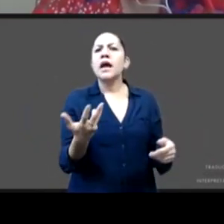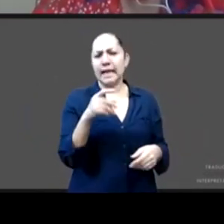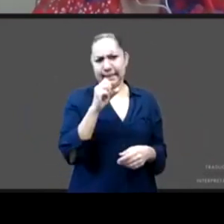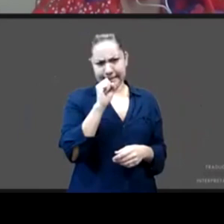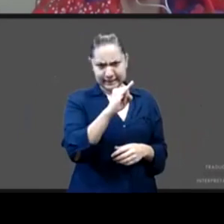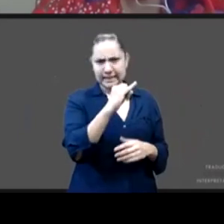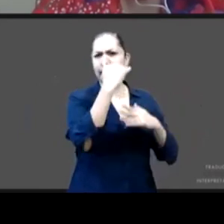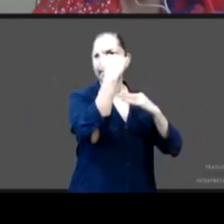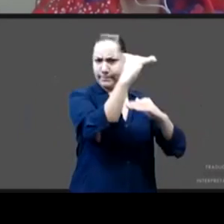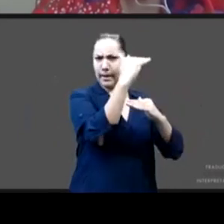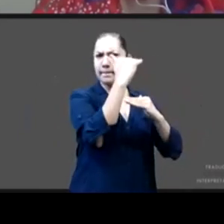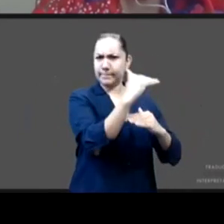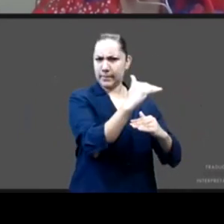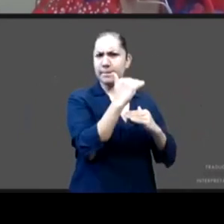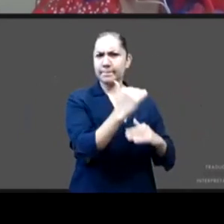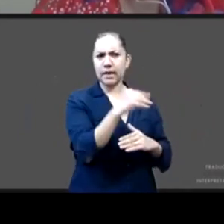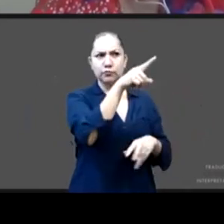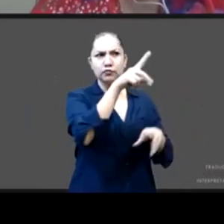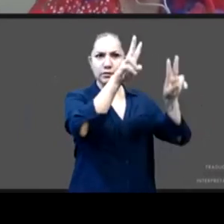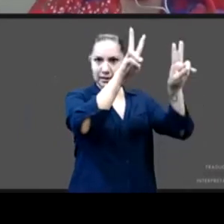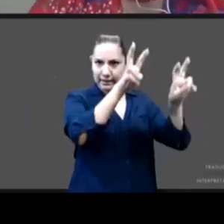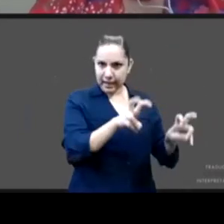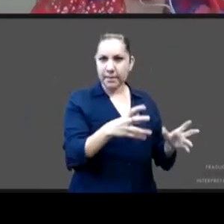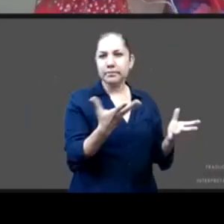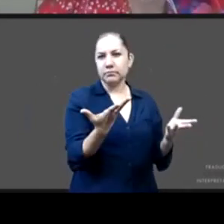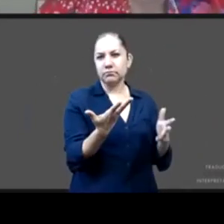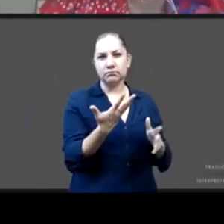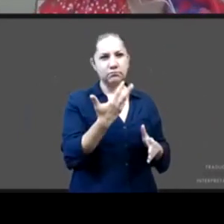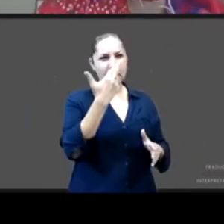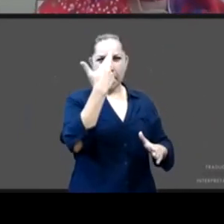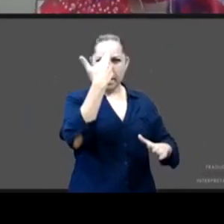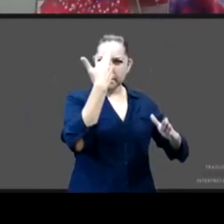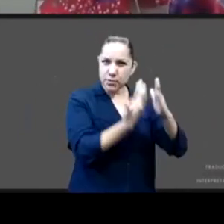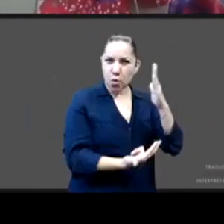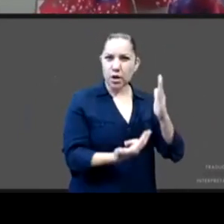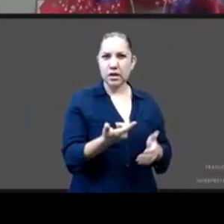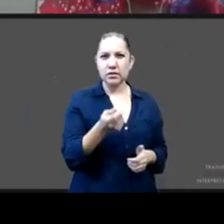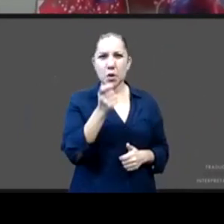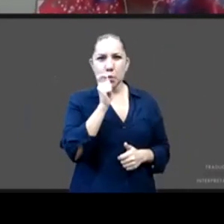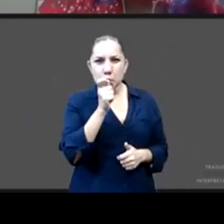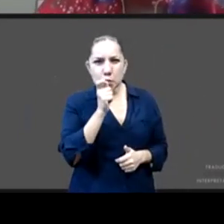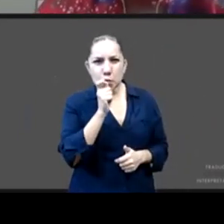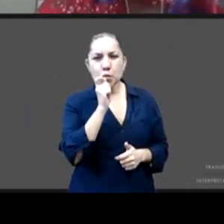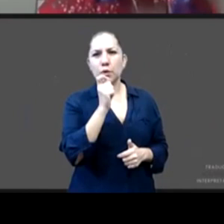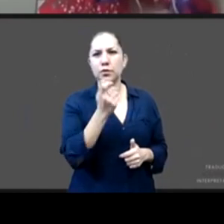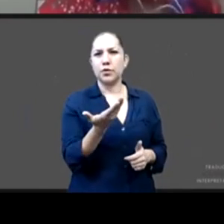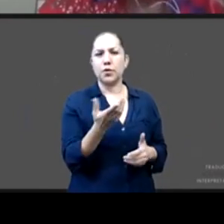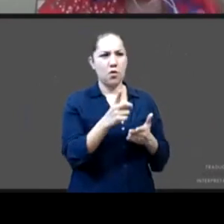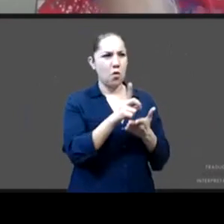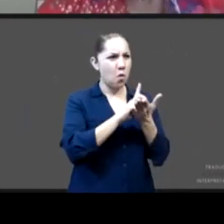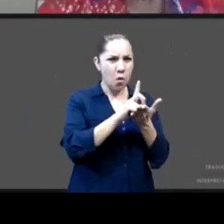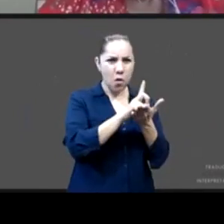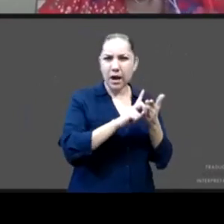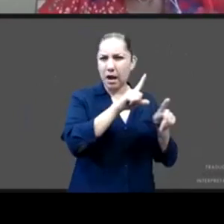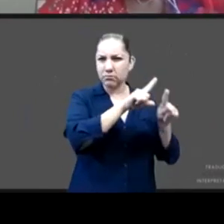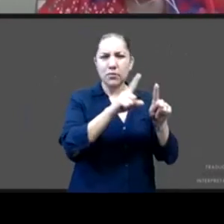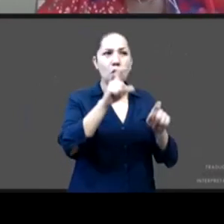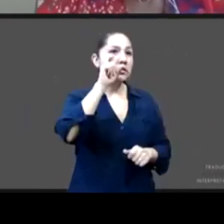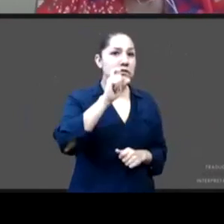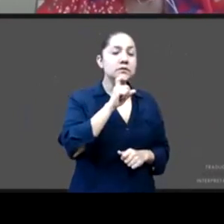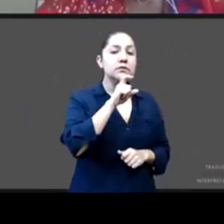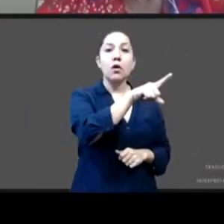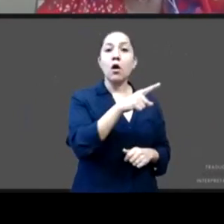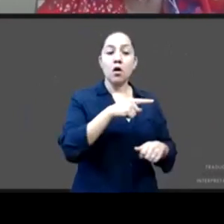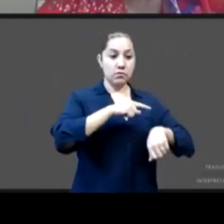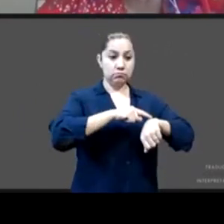limitar los contenidos de exposición de escenas de violencia, de droga y de sexo en